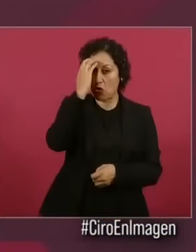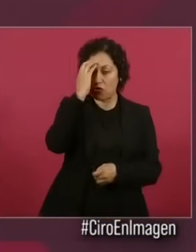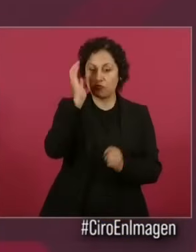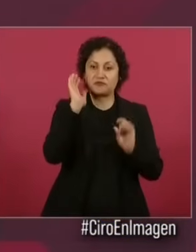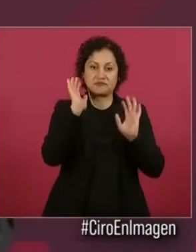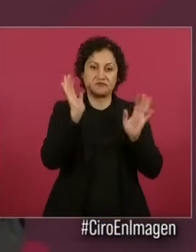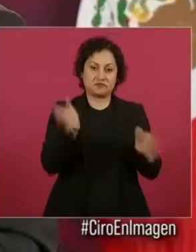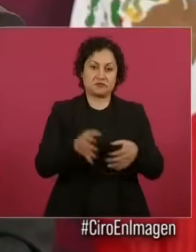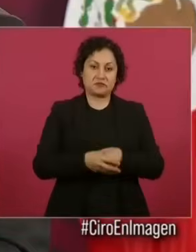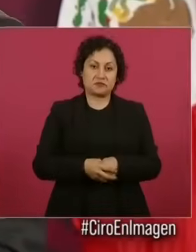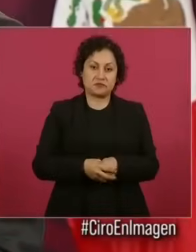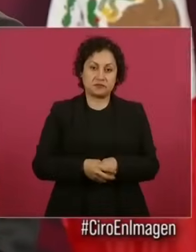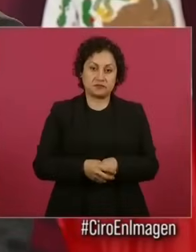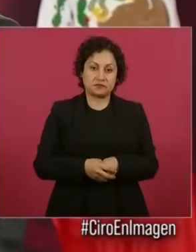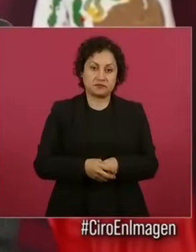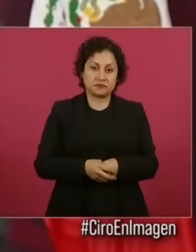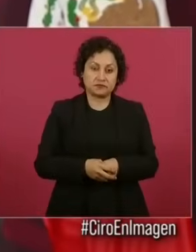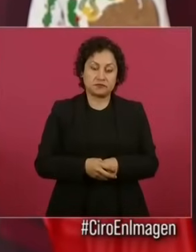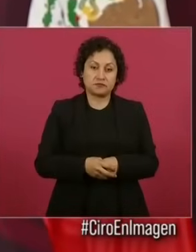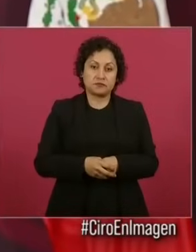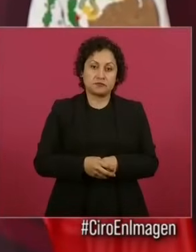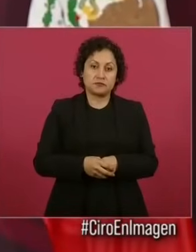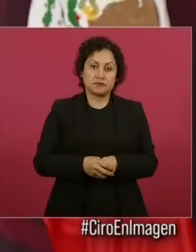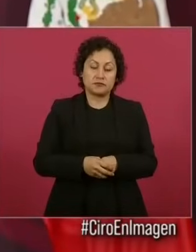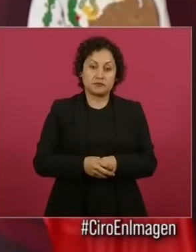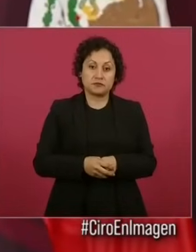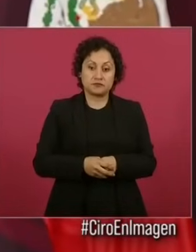Respetamos la decisión que tomó